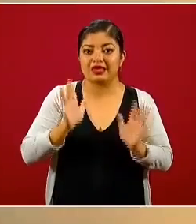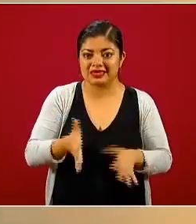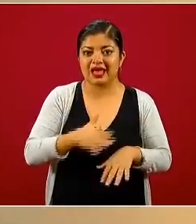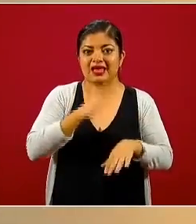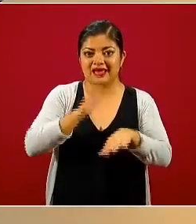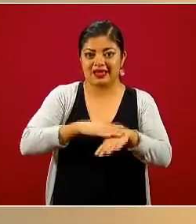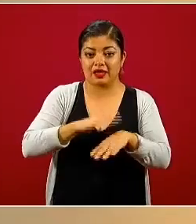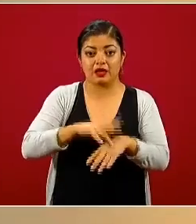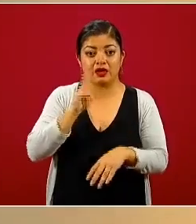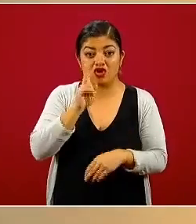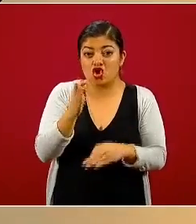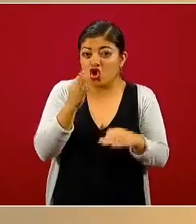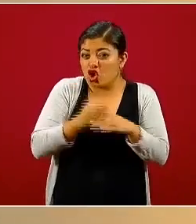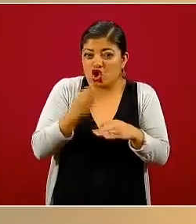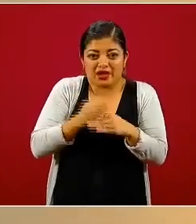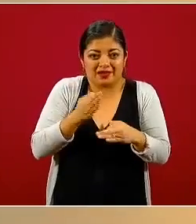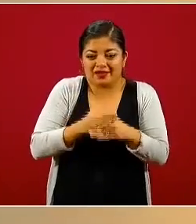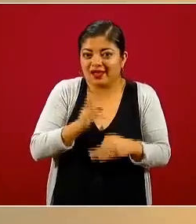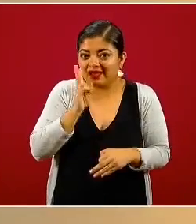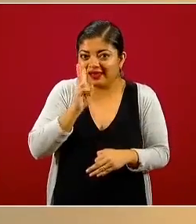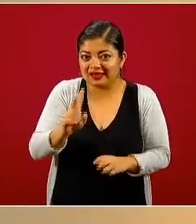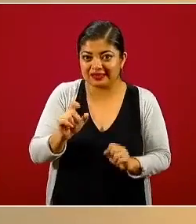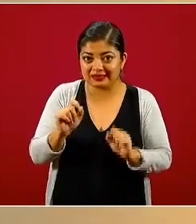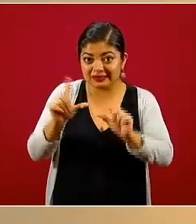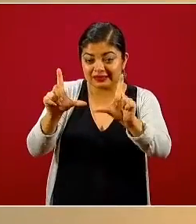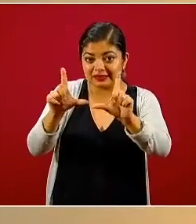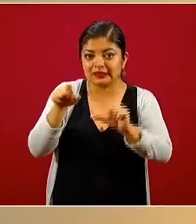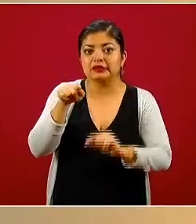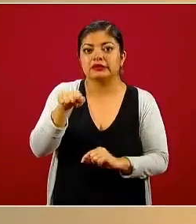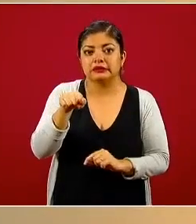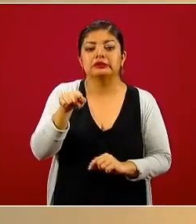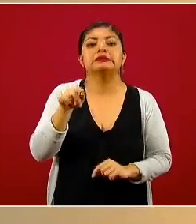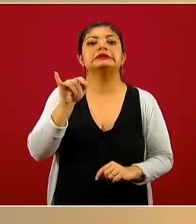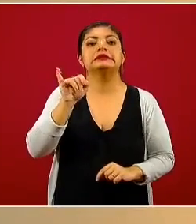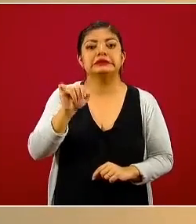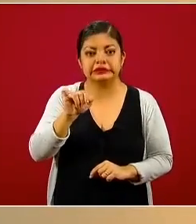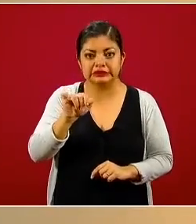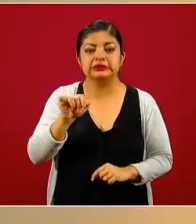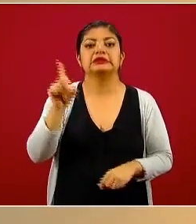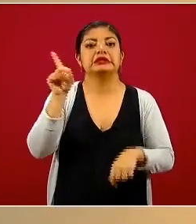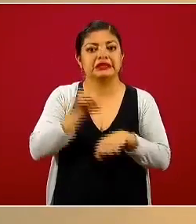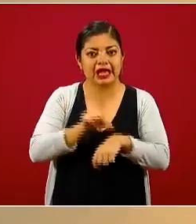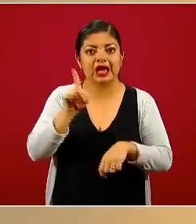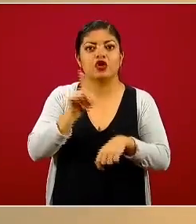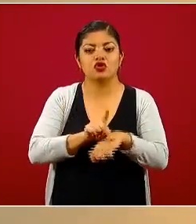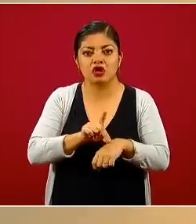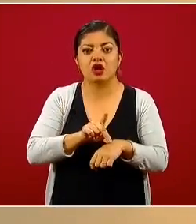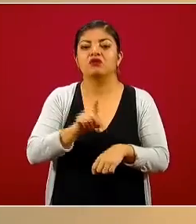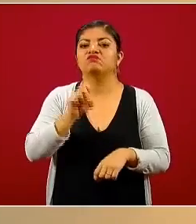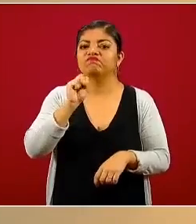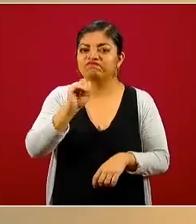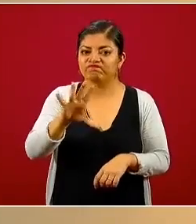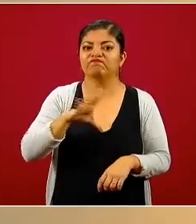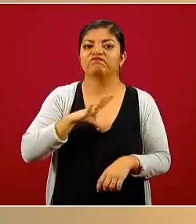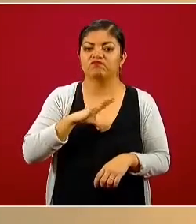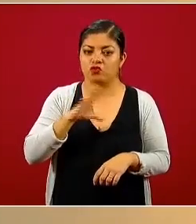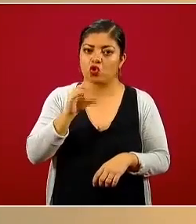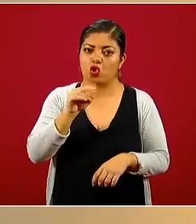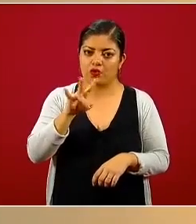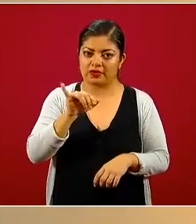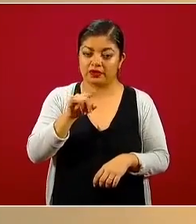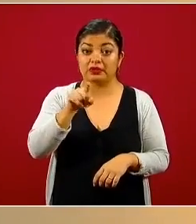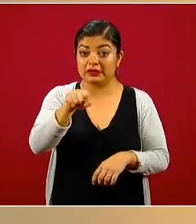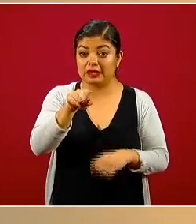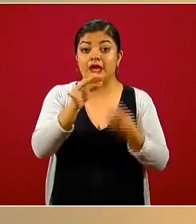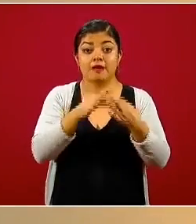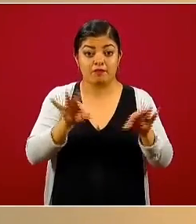en este caso particular, en esta visualización, se confirman día con día. Aquí es importante